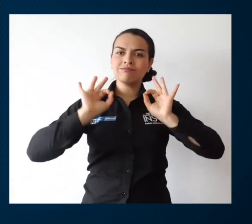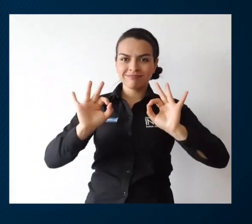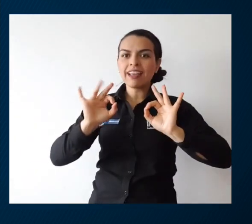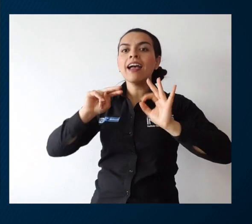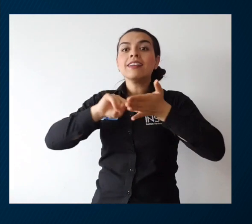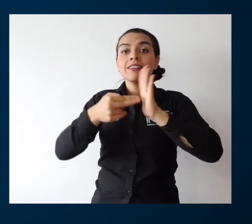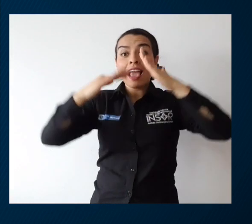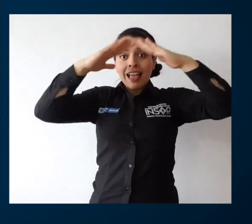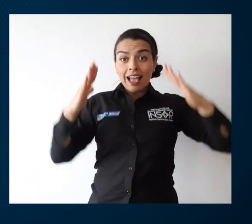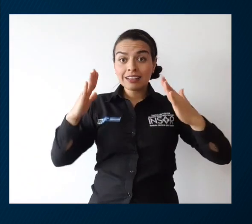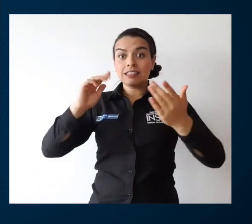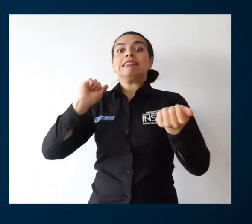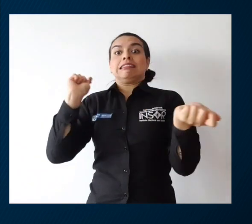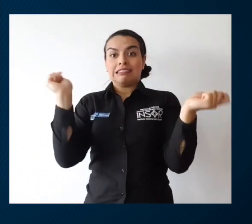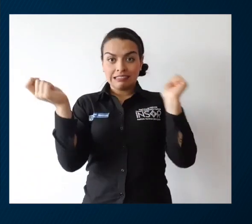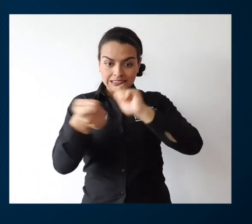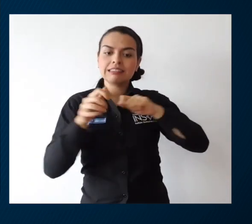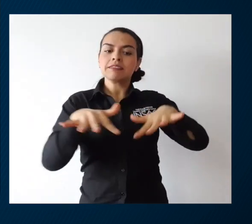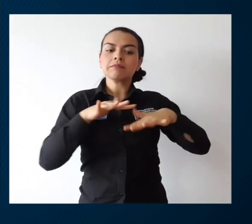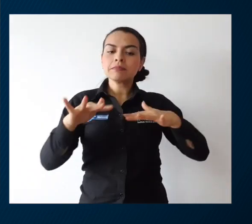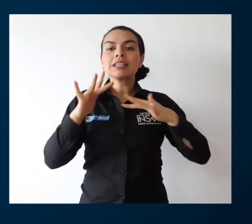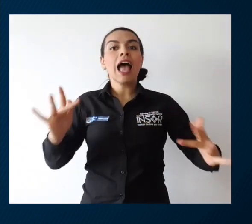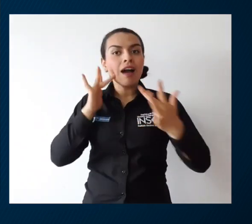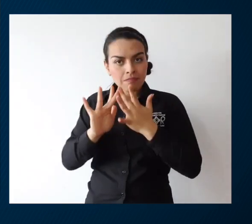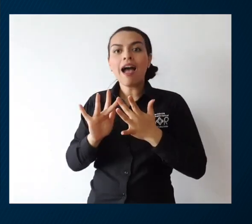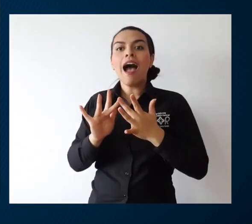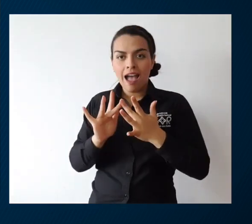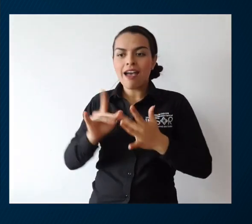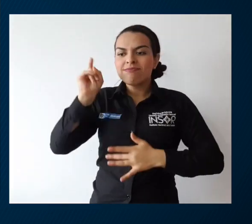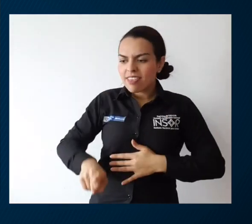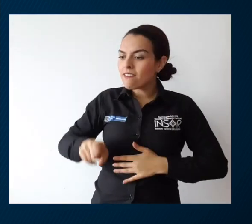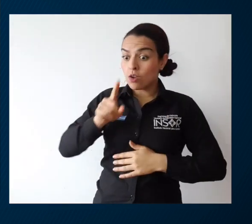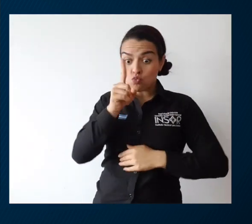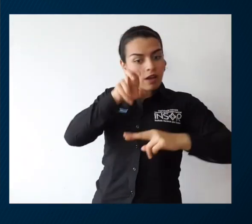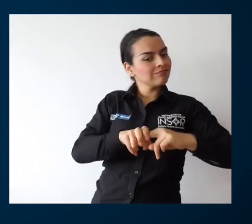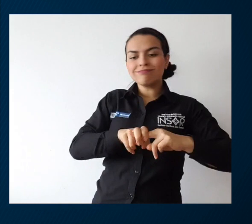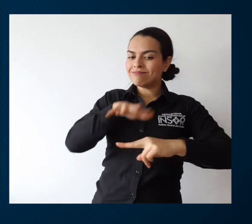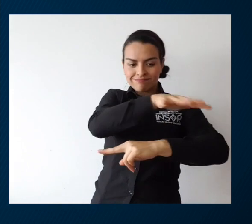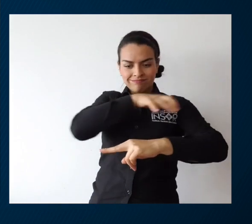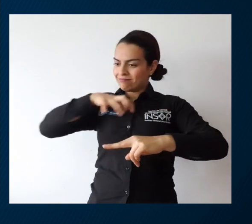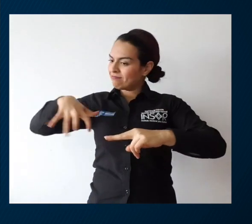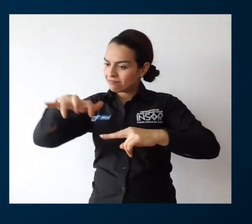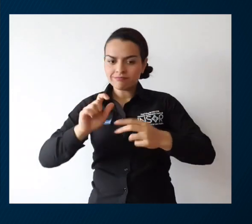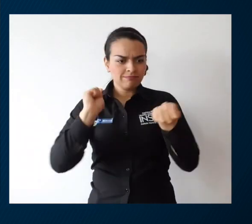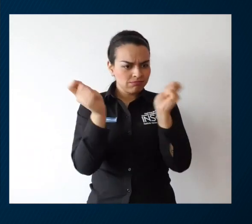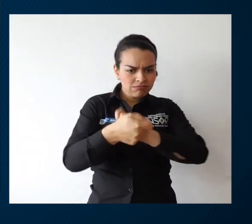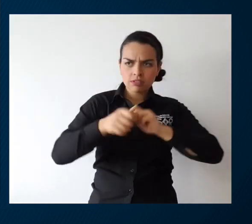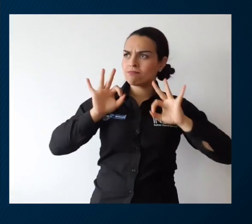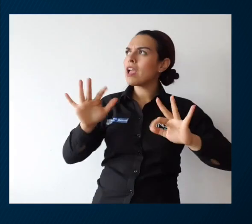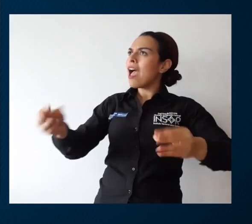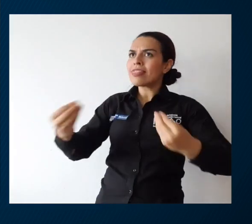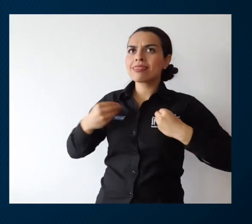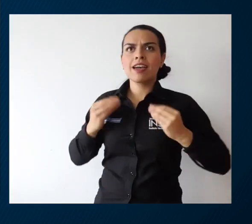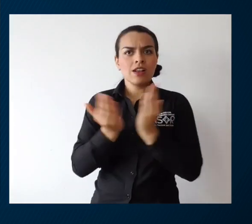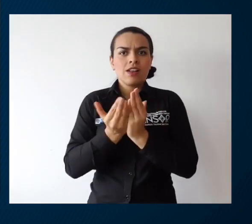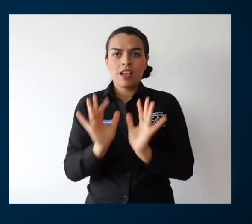para el aprendizaje, sino cómo transformar toda la casa en un escenario de aprendizaje que pueda complementar el currículo y no entender